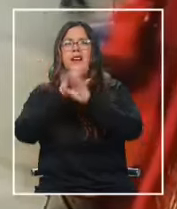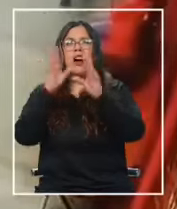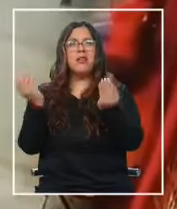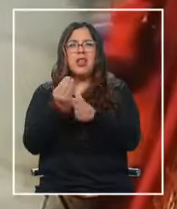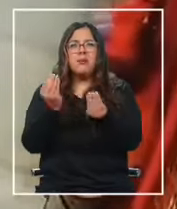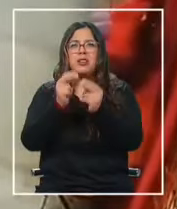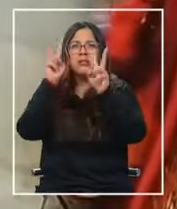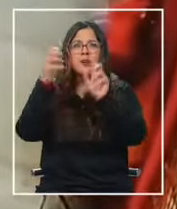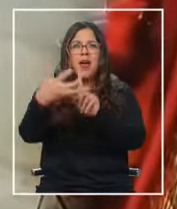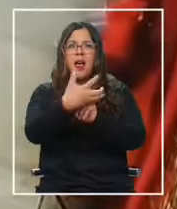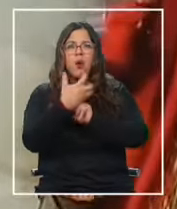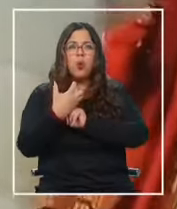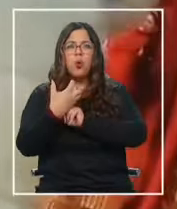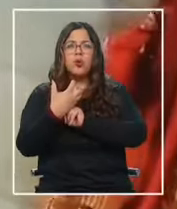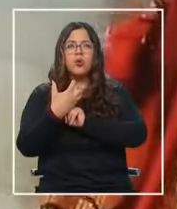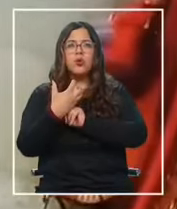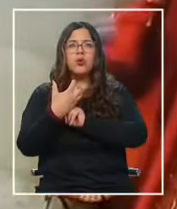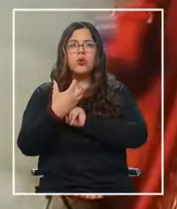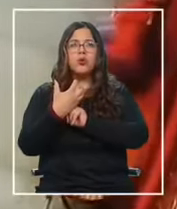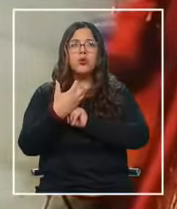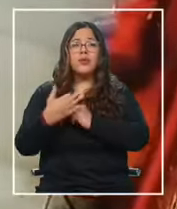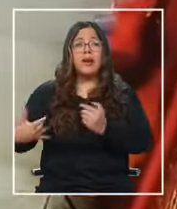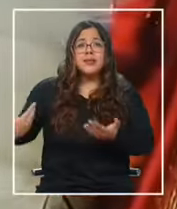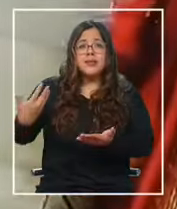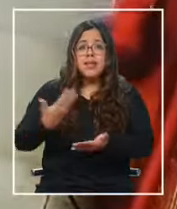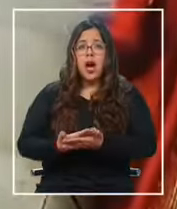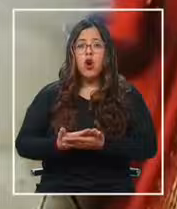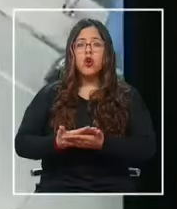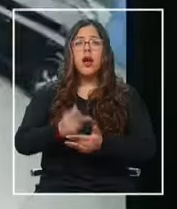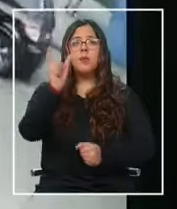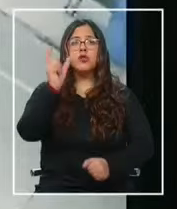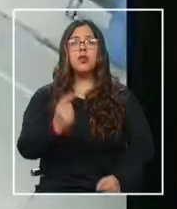hay detrás del caso. Hasta el cierre de esta nota,